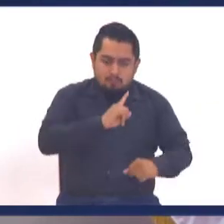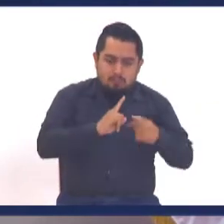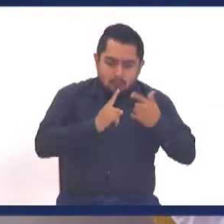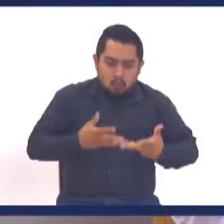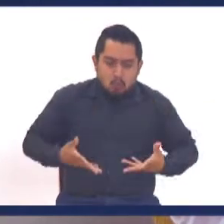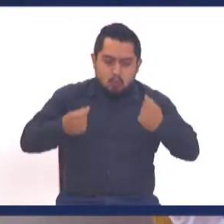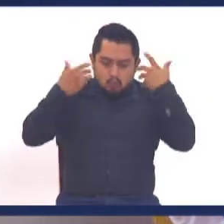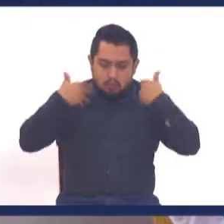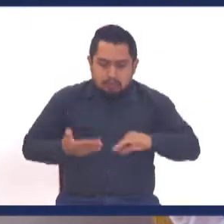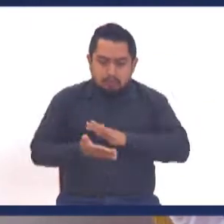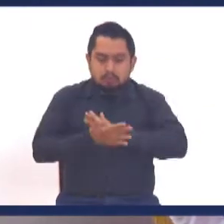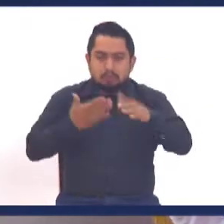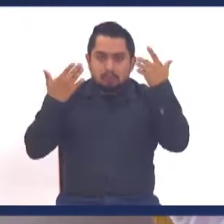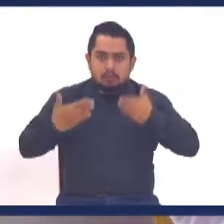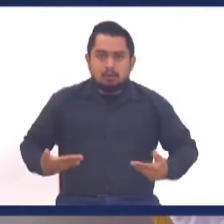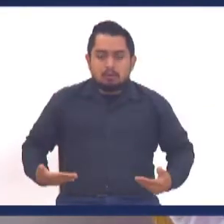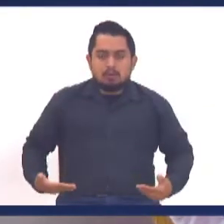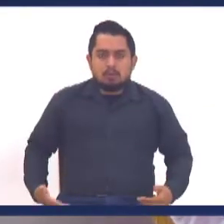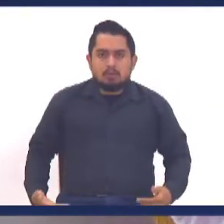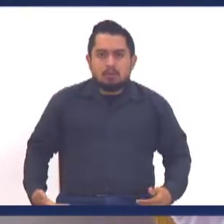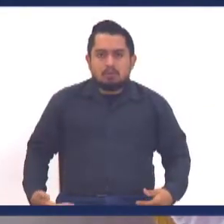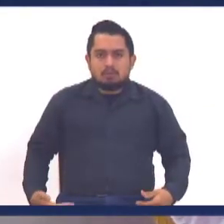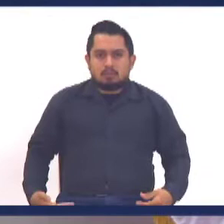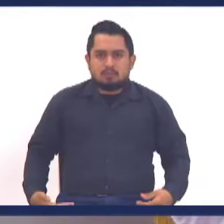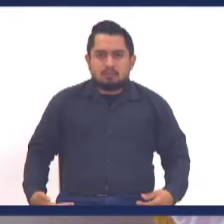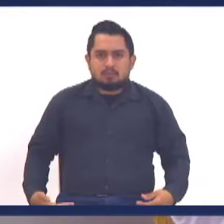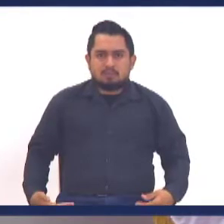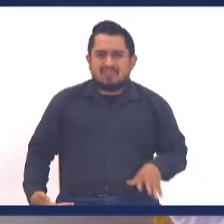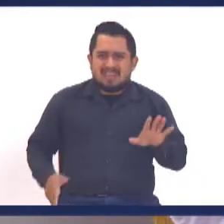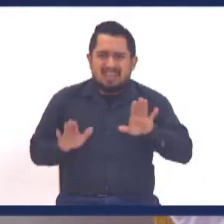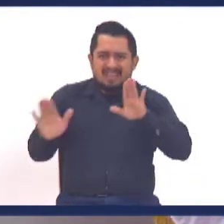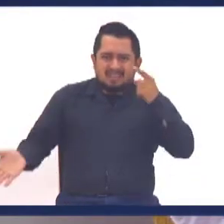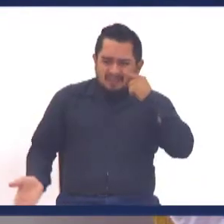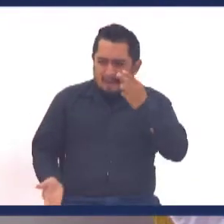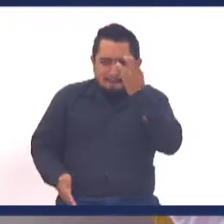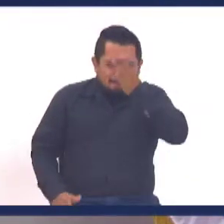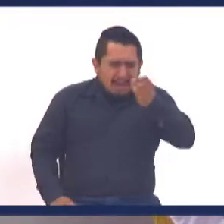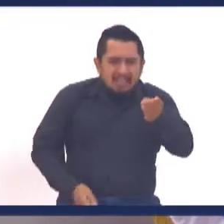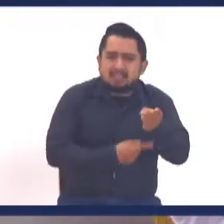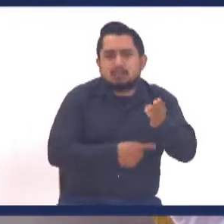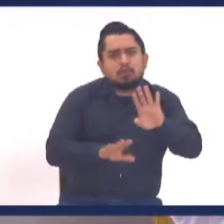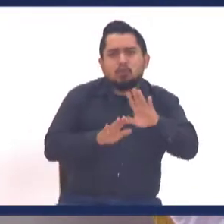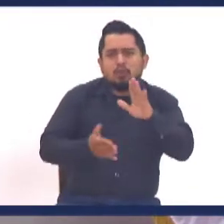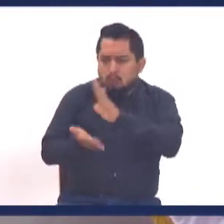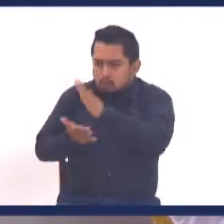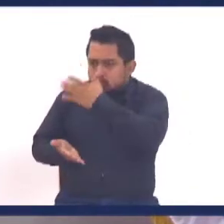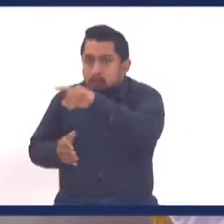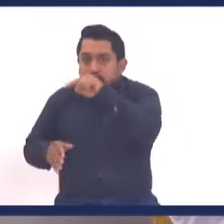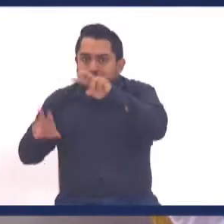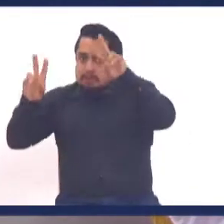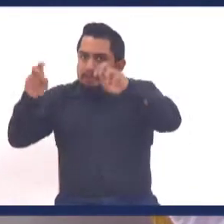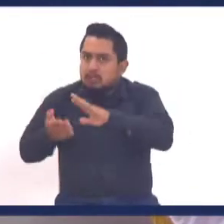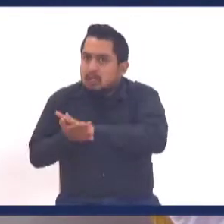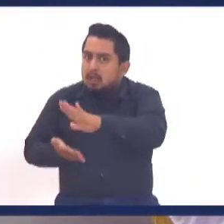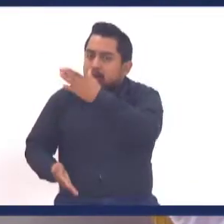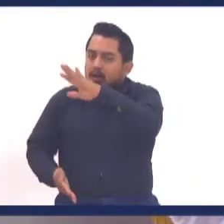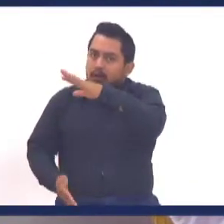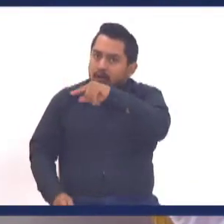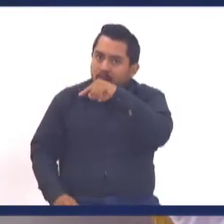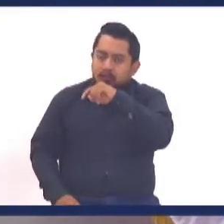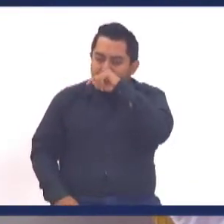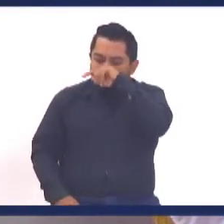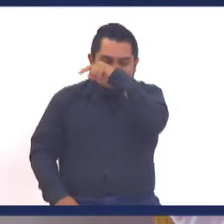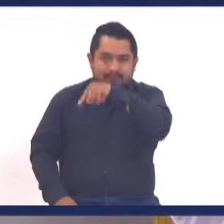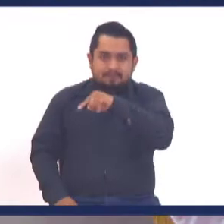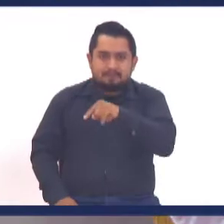salvo la gente siempre está viendo a jesús en cosas materiales no nos ve habló de nada espiritual hay